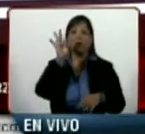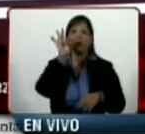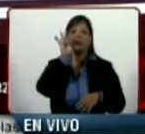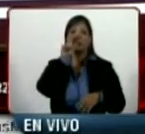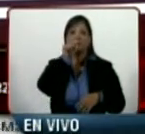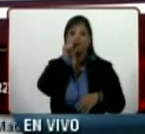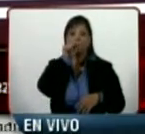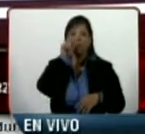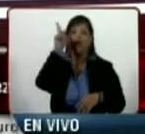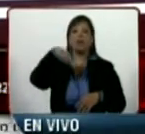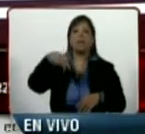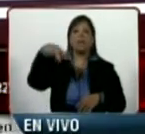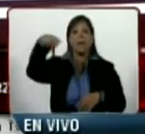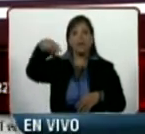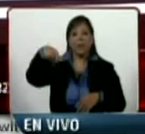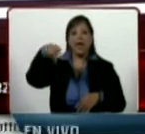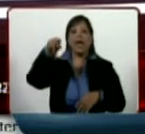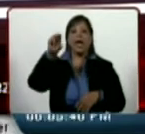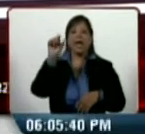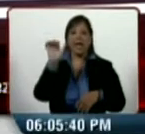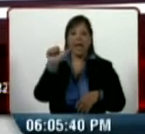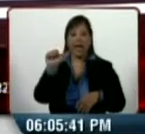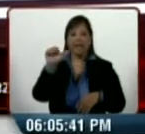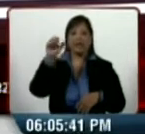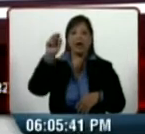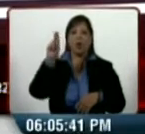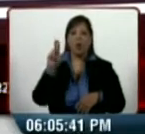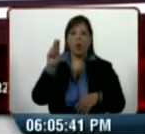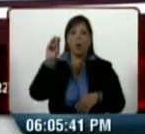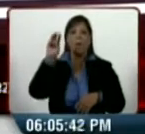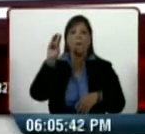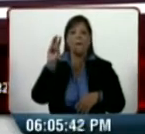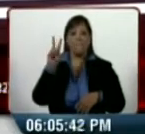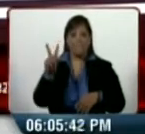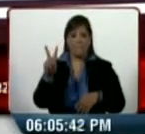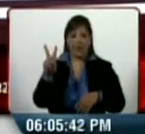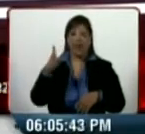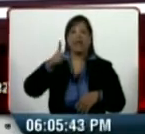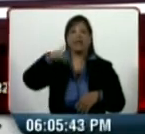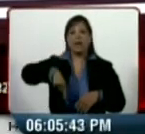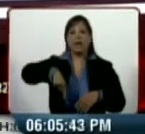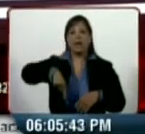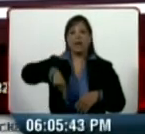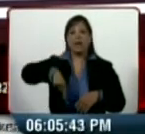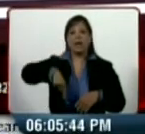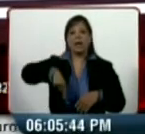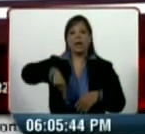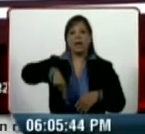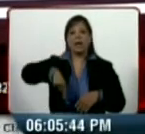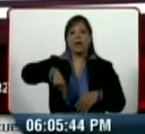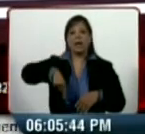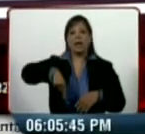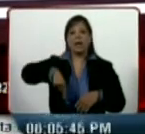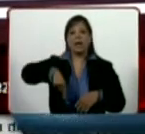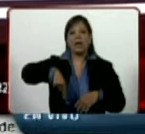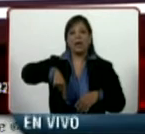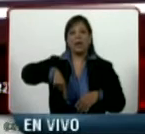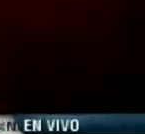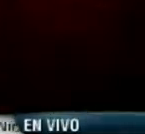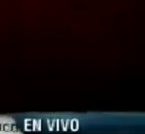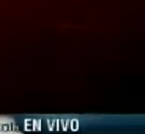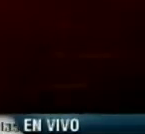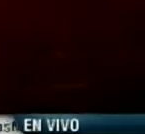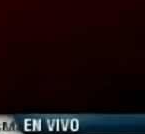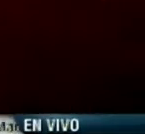socialista unido de venezuela y la cuenta del esta hermana la periodista teresa malicia es unas personas que